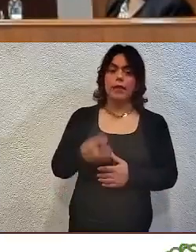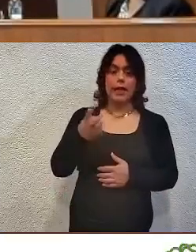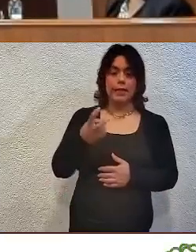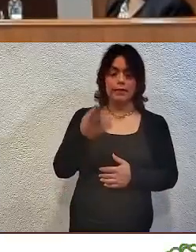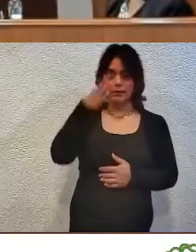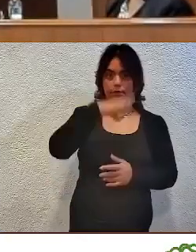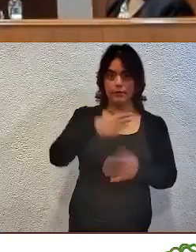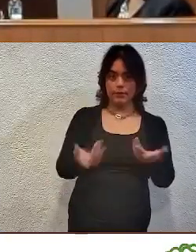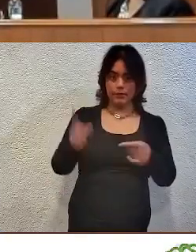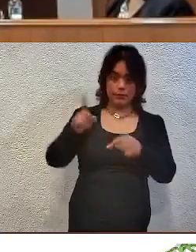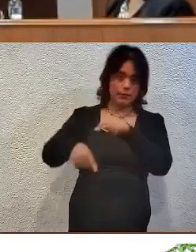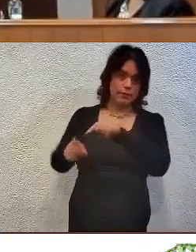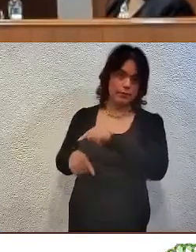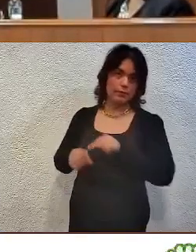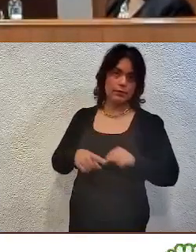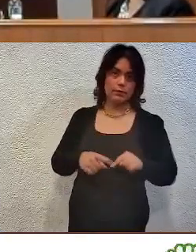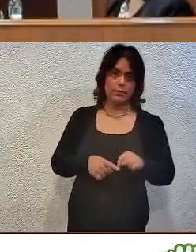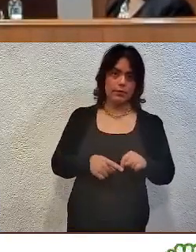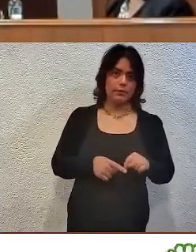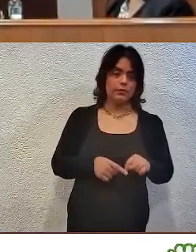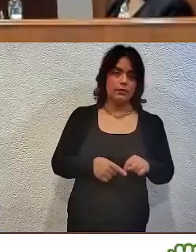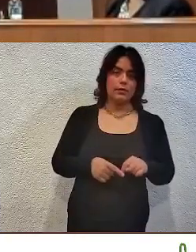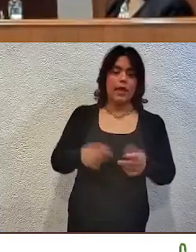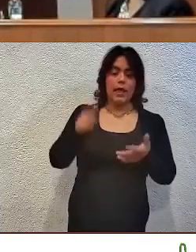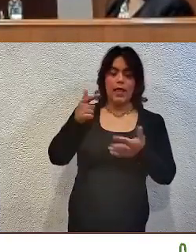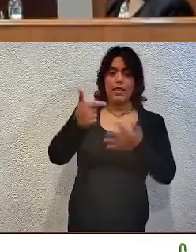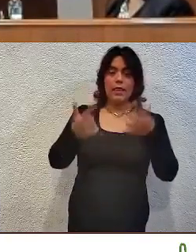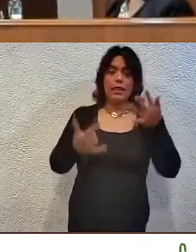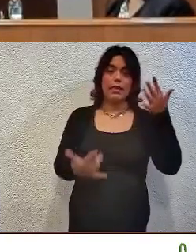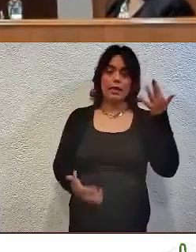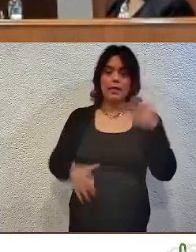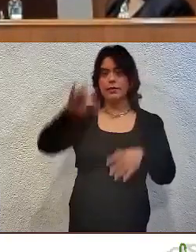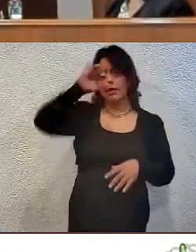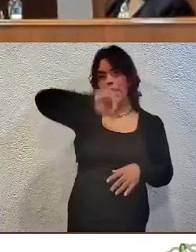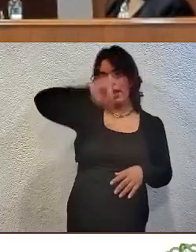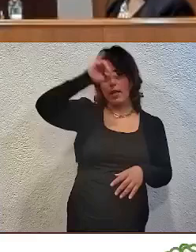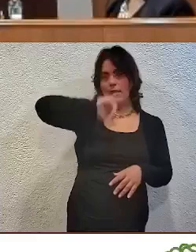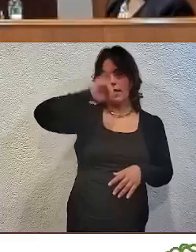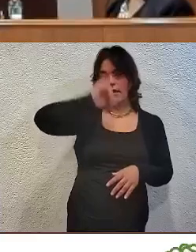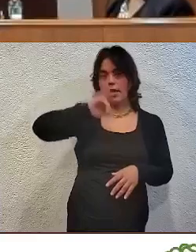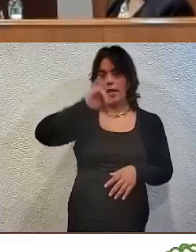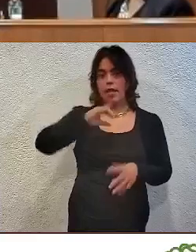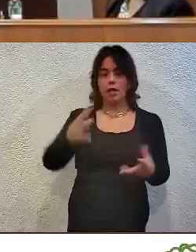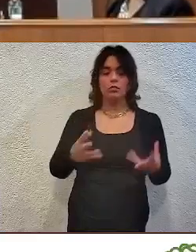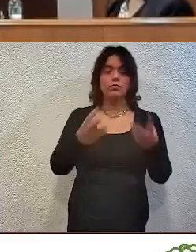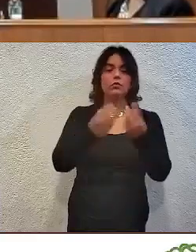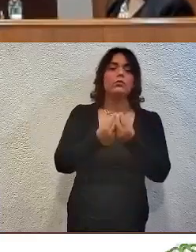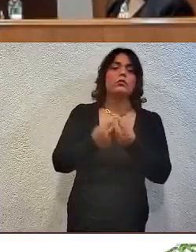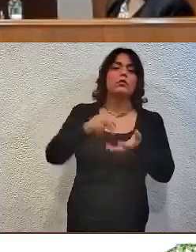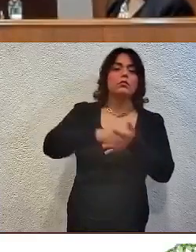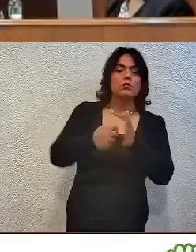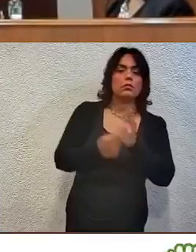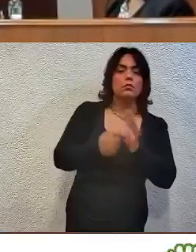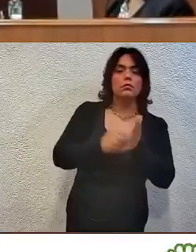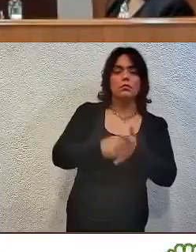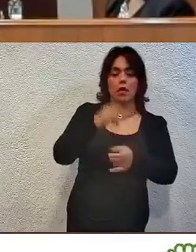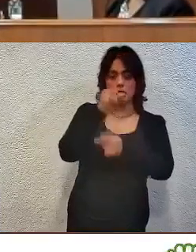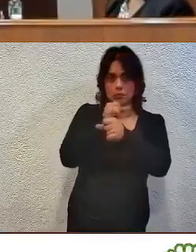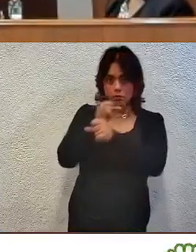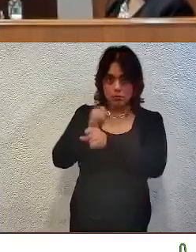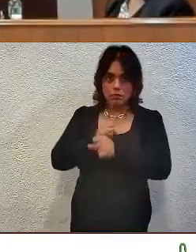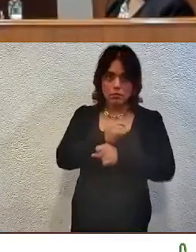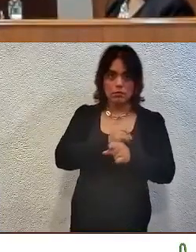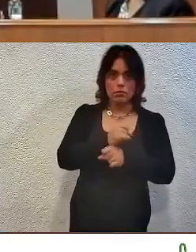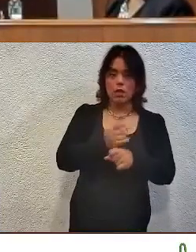de remoción fue instaurado por una vista ordenada por el jefe de la Unidad Técnica de Investigación y Responsabilidades Administrativas de